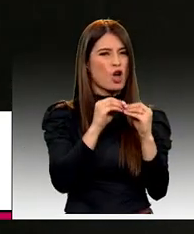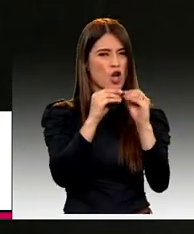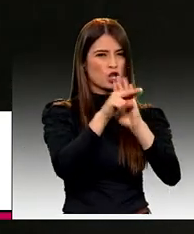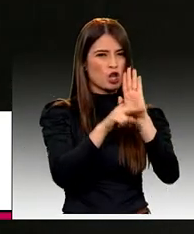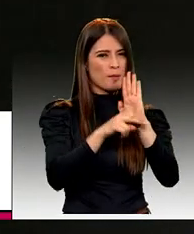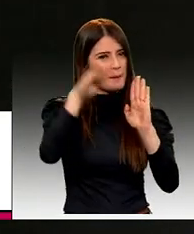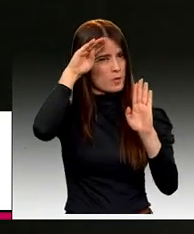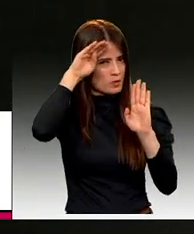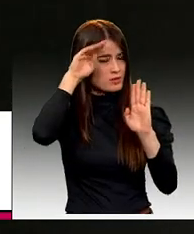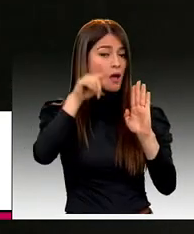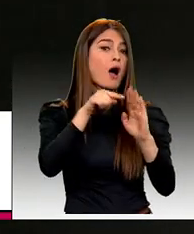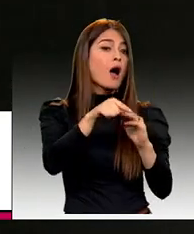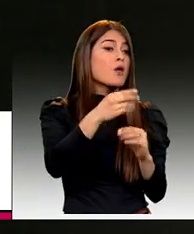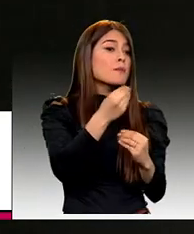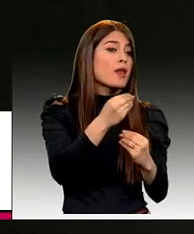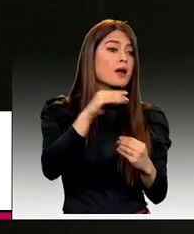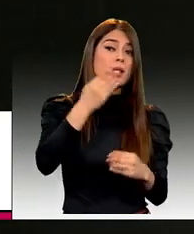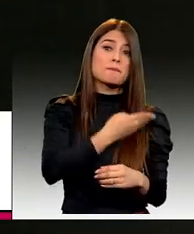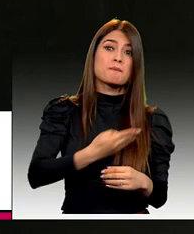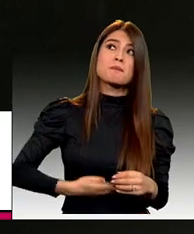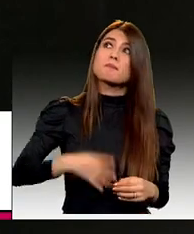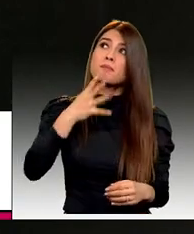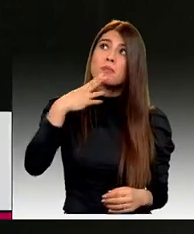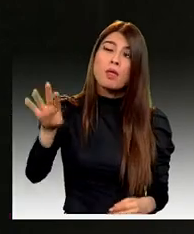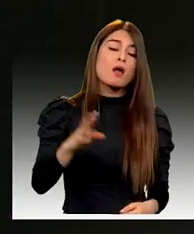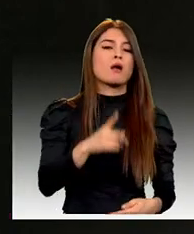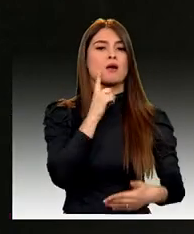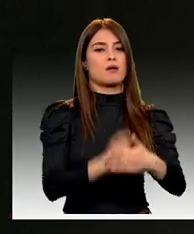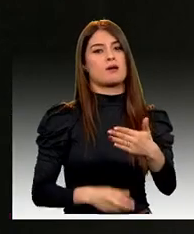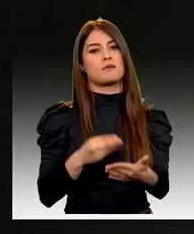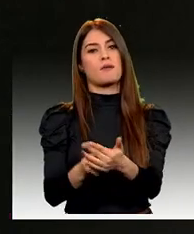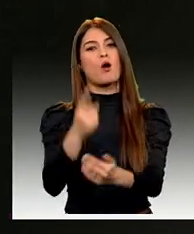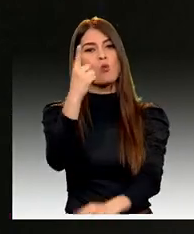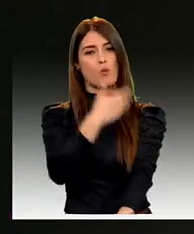el incumplimiento a esta orden presidencial, puede tener una multa de hasta 1 millón de pesos.